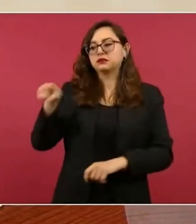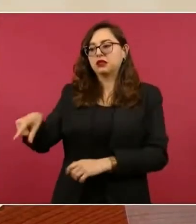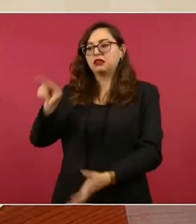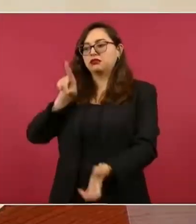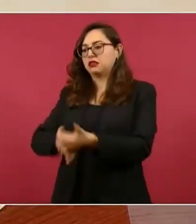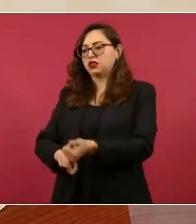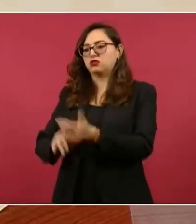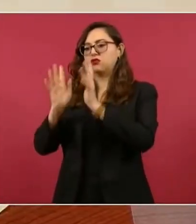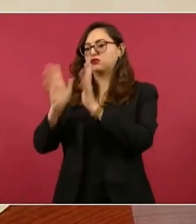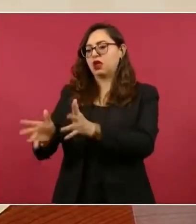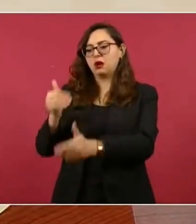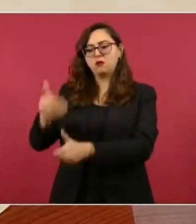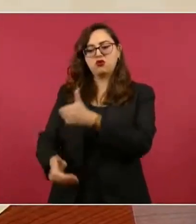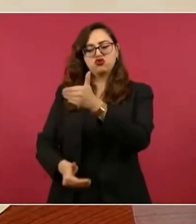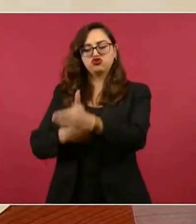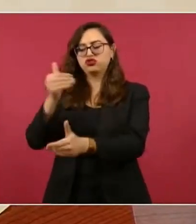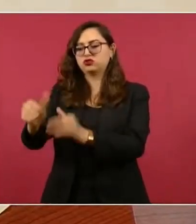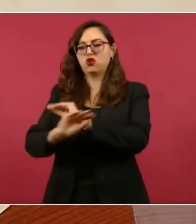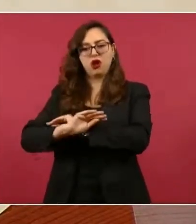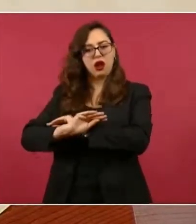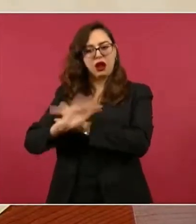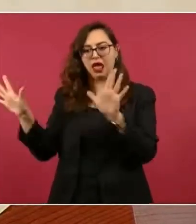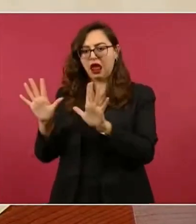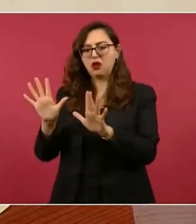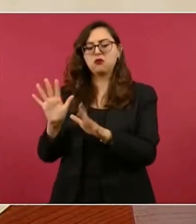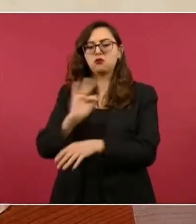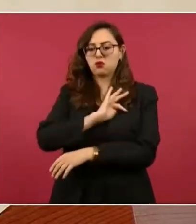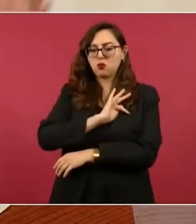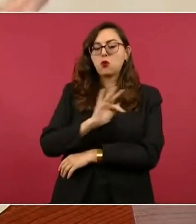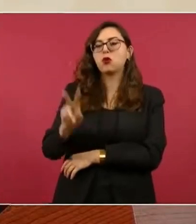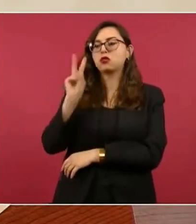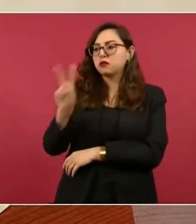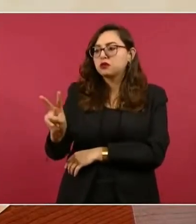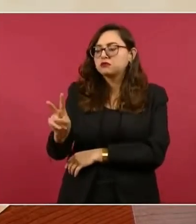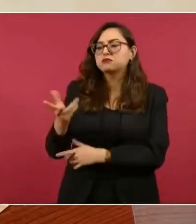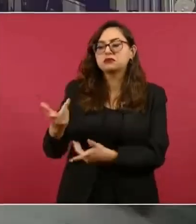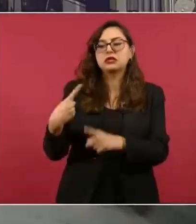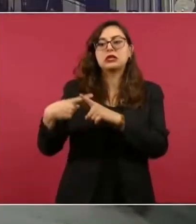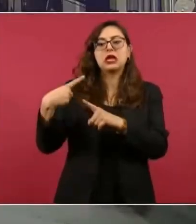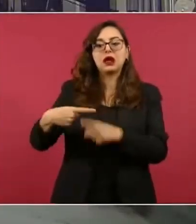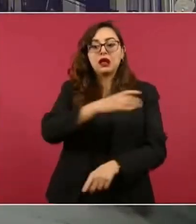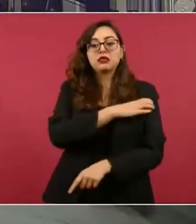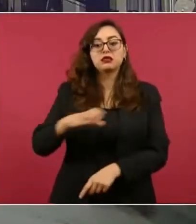una ruta y hay un procedimiento que es una encuesta.